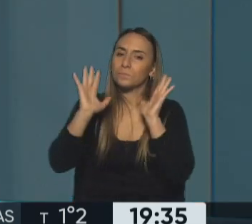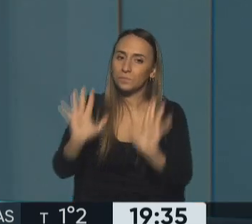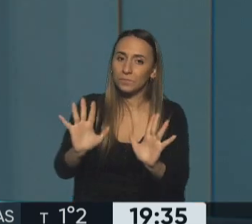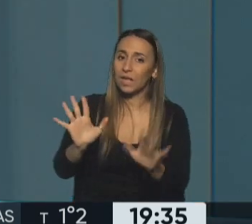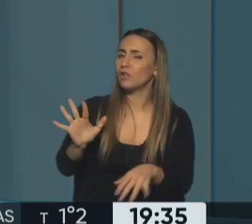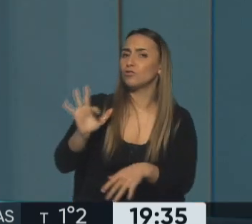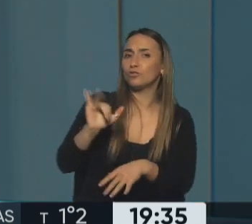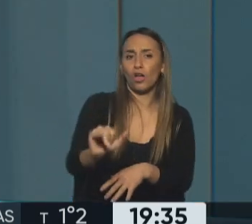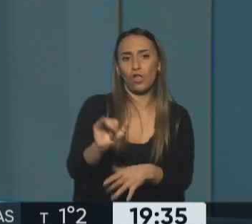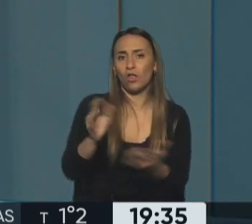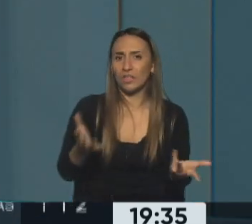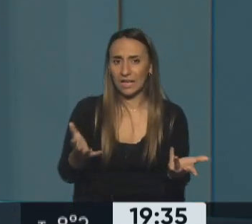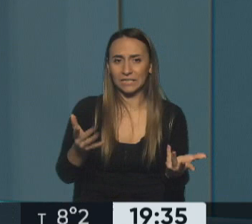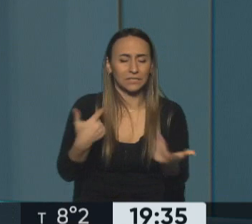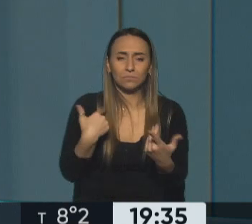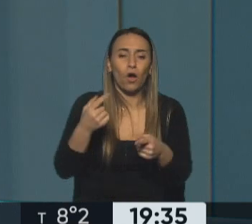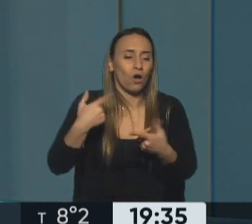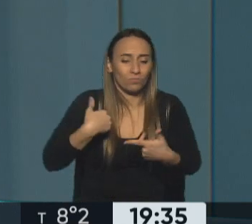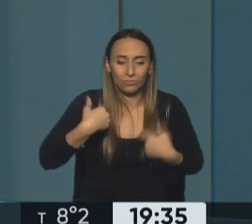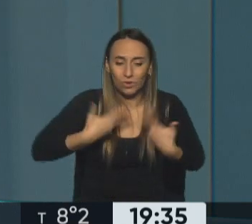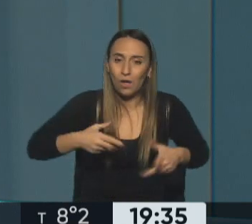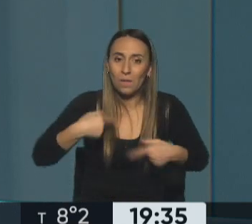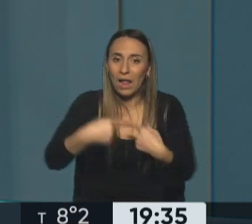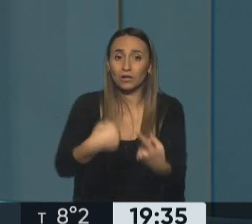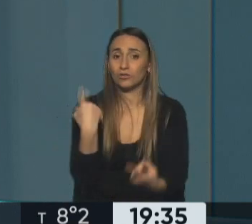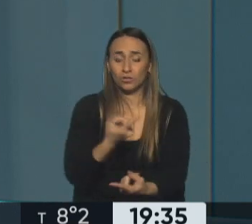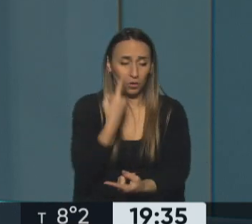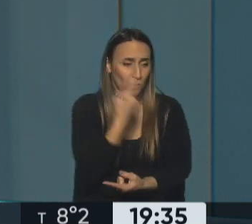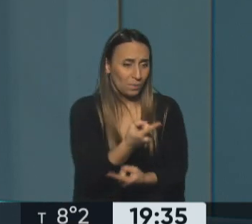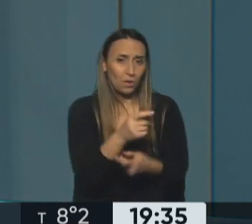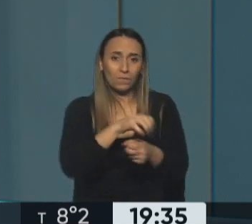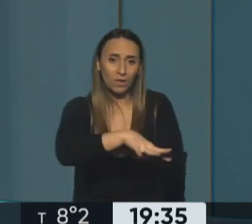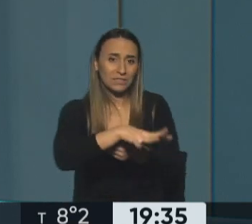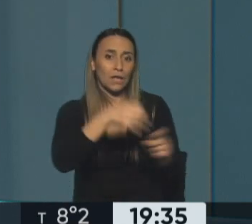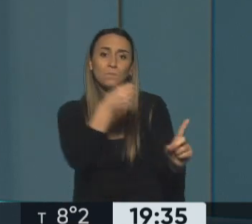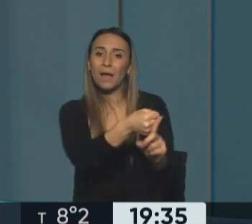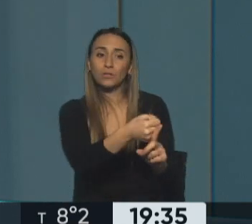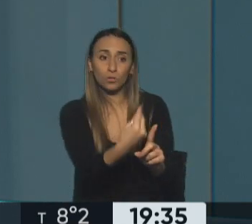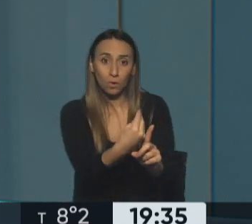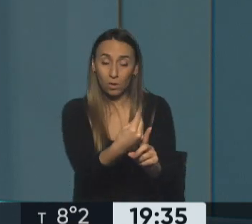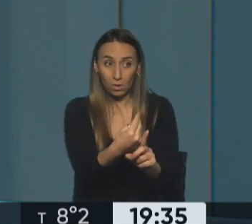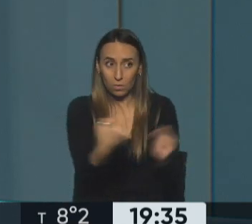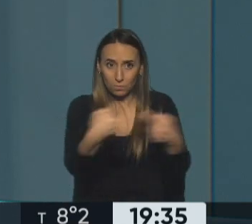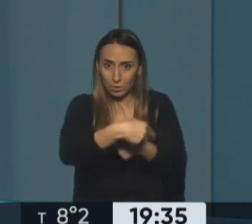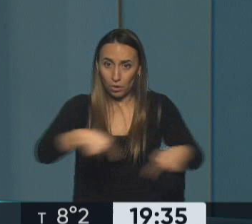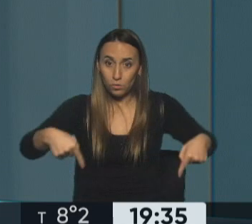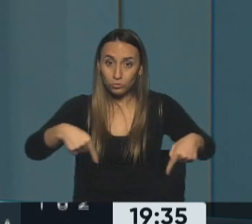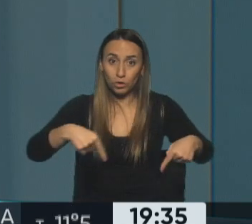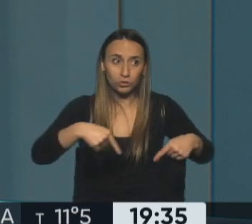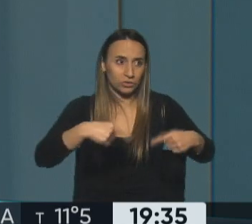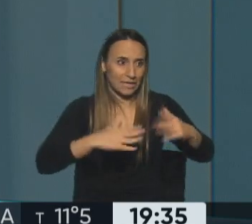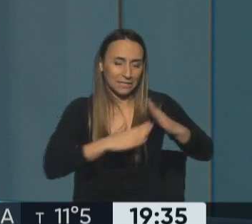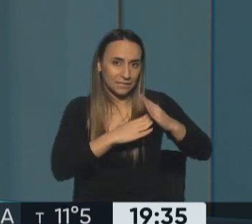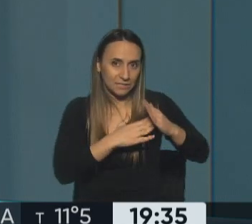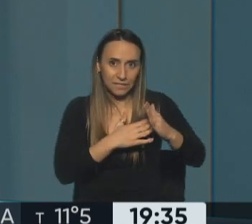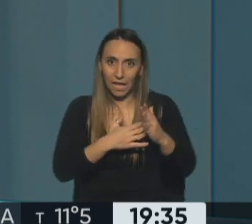¿cómo podemos llegar a ver esta problemática? Es decir, ¿estamos en riesgo de desabastecimiento de productos esenciales que se transportan